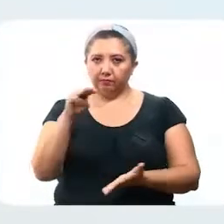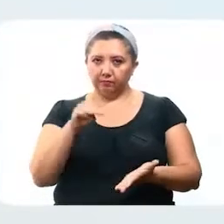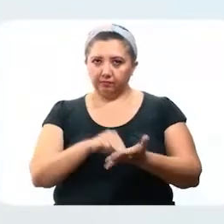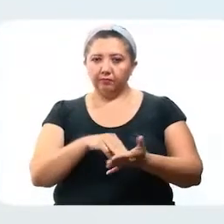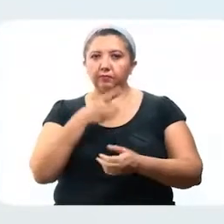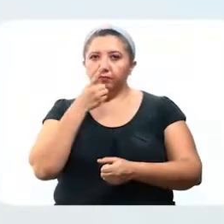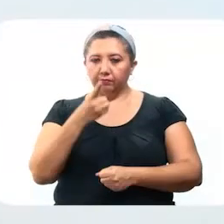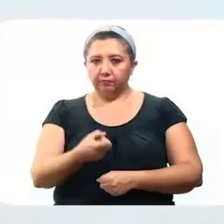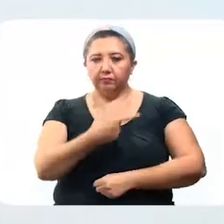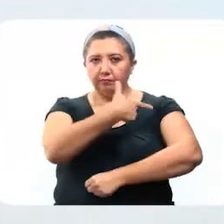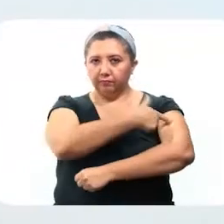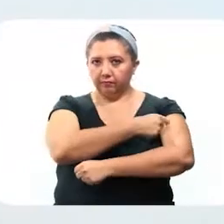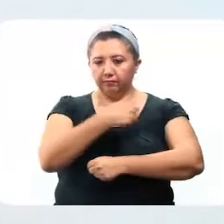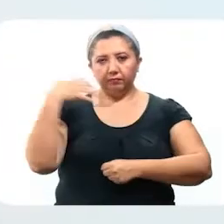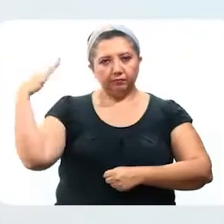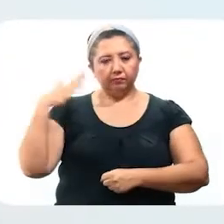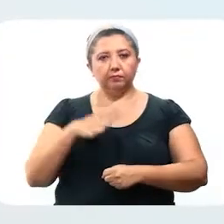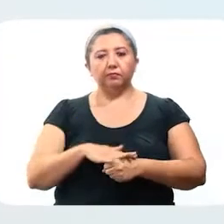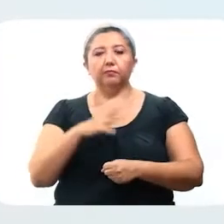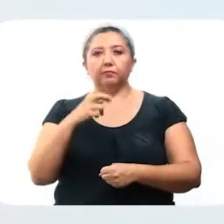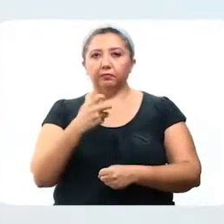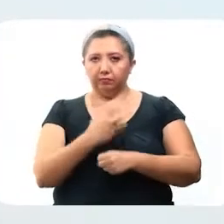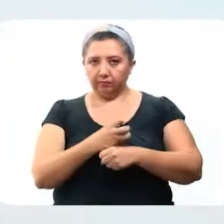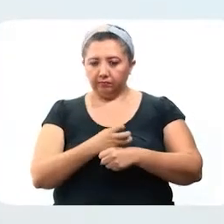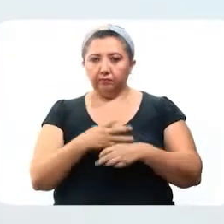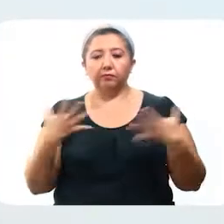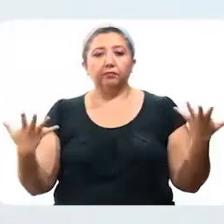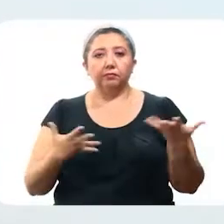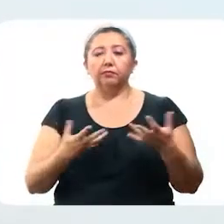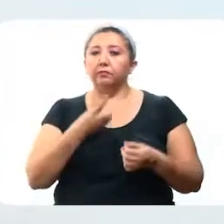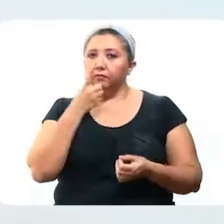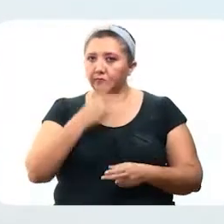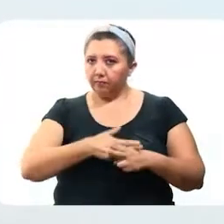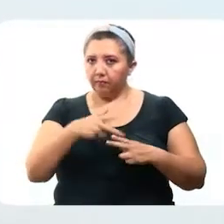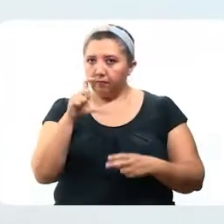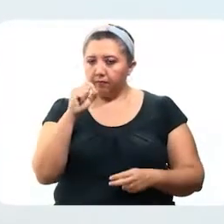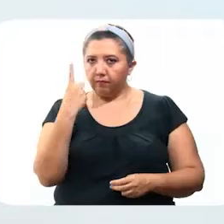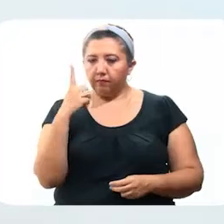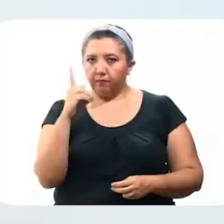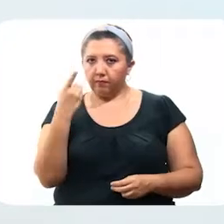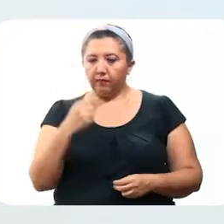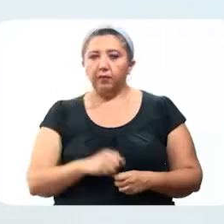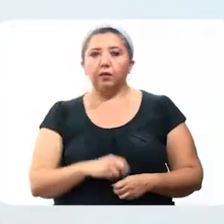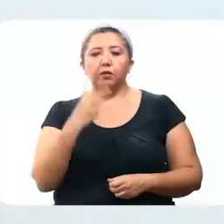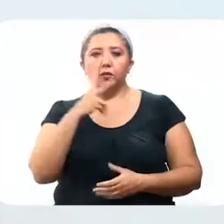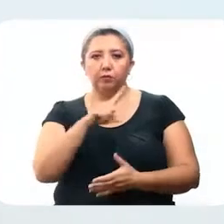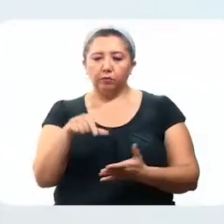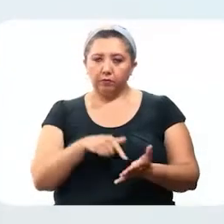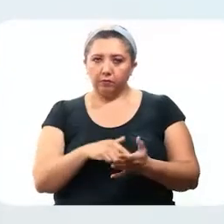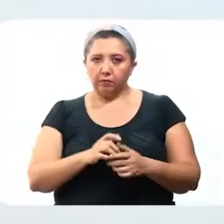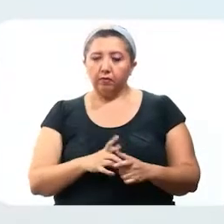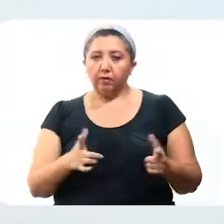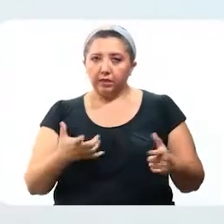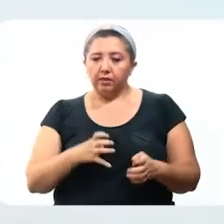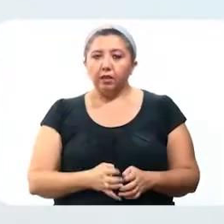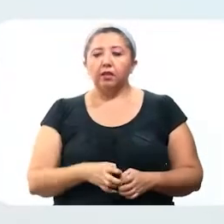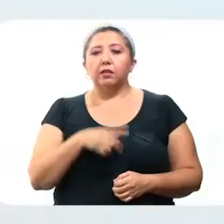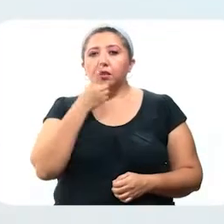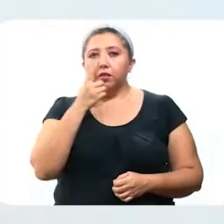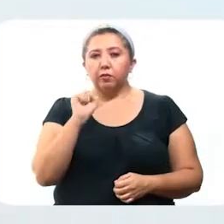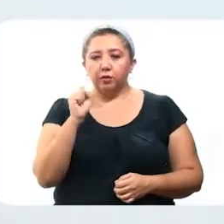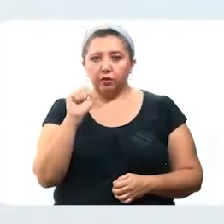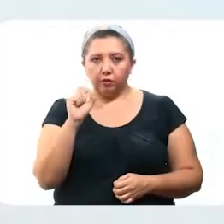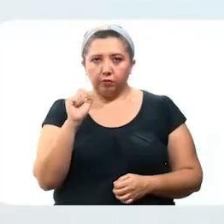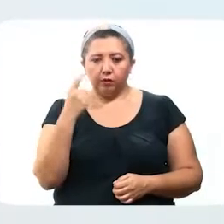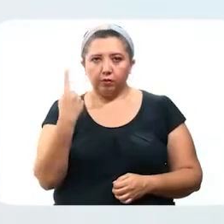la aplicación del refuerzo para adultos mayores, proceso que se llevará a cabo hasta el 21 de diciembre en los dos macrocentros, ubicados en el